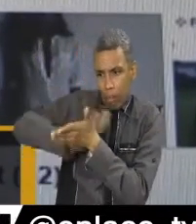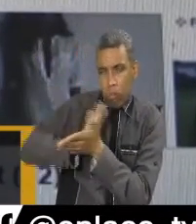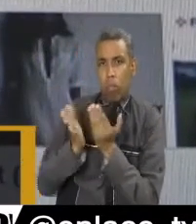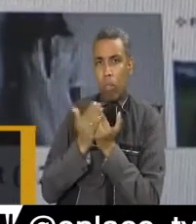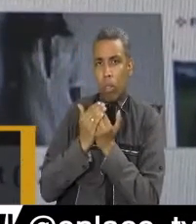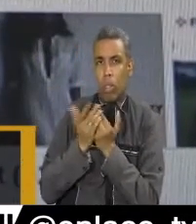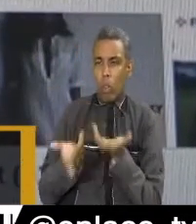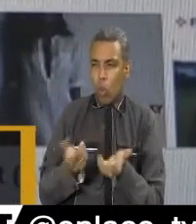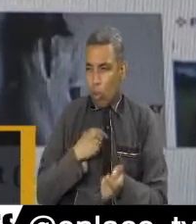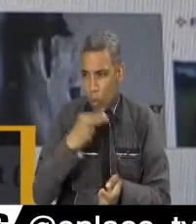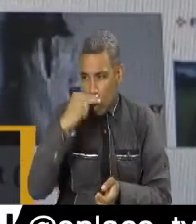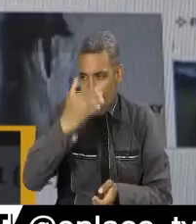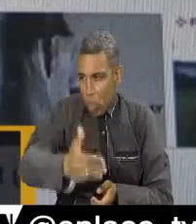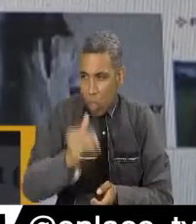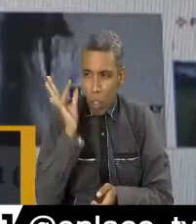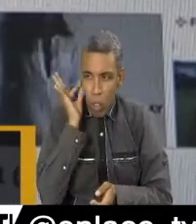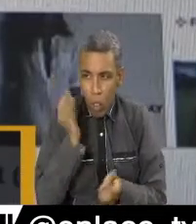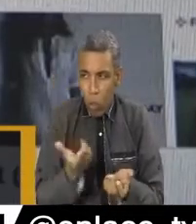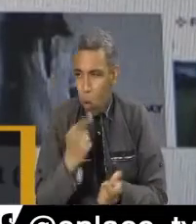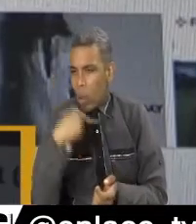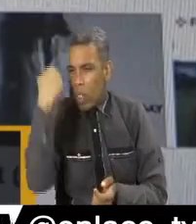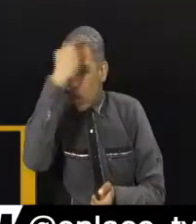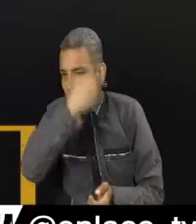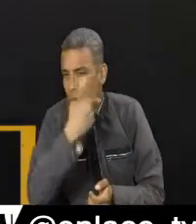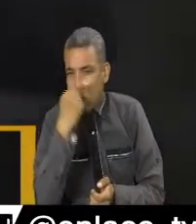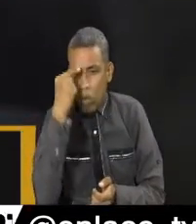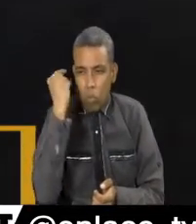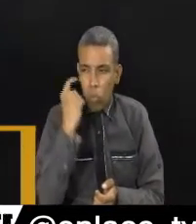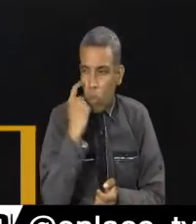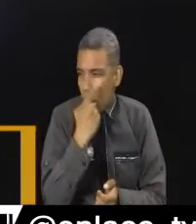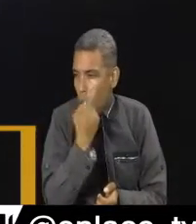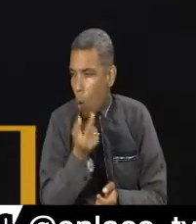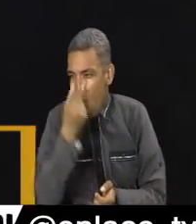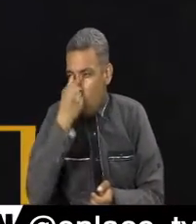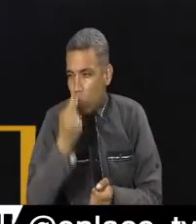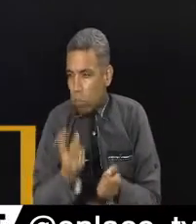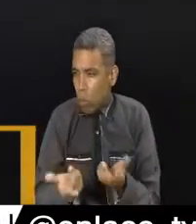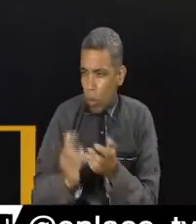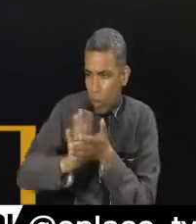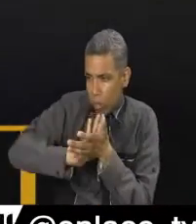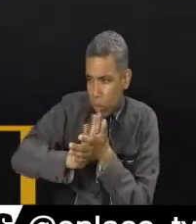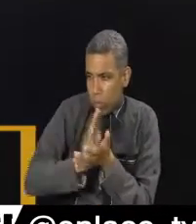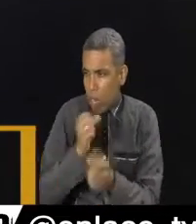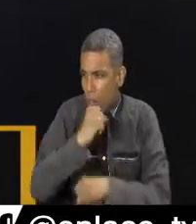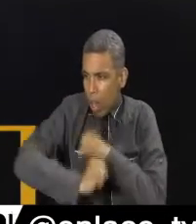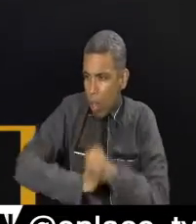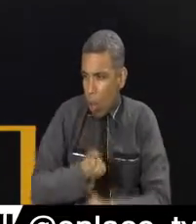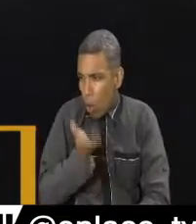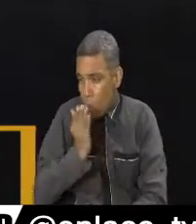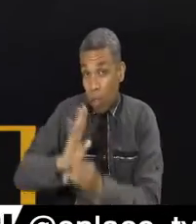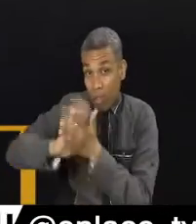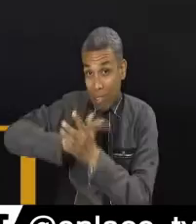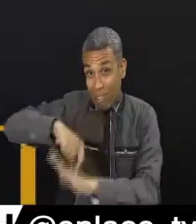menor en horas de la mañana. De acuerdo a lo que logramos investigar, esta menor se